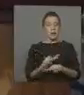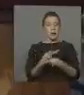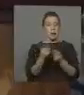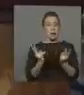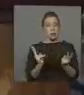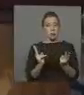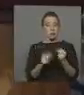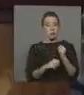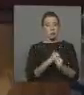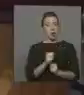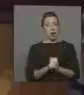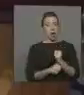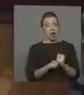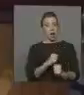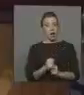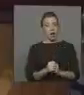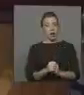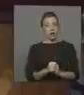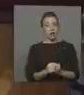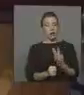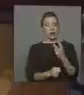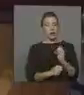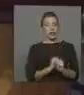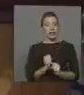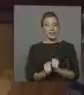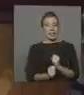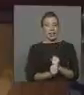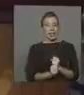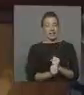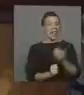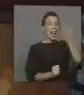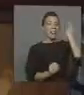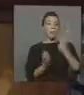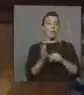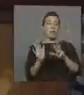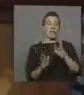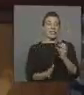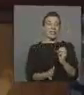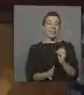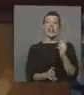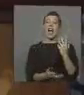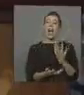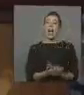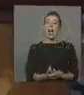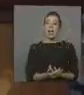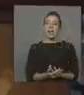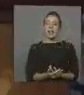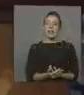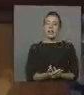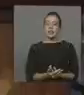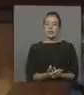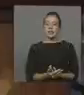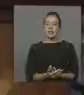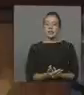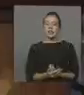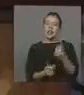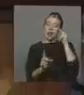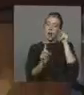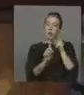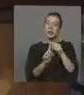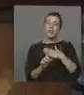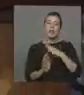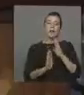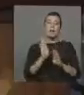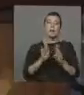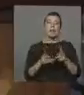a través de las décadas, desde los años 30, han tenido por finalidad